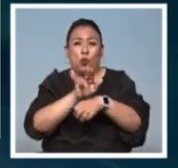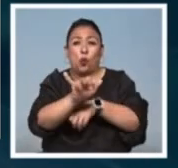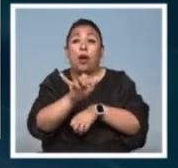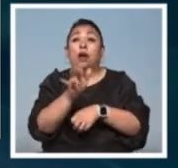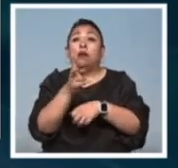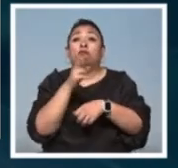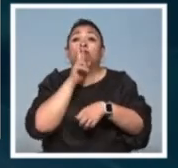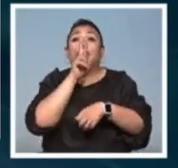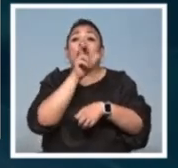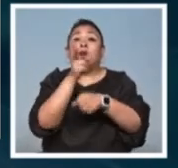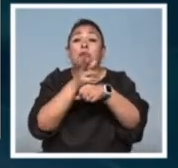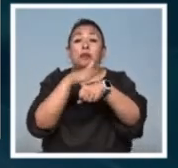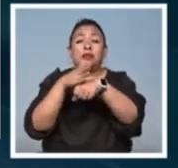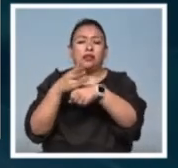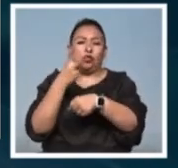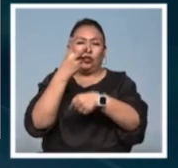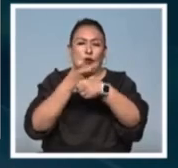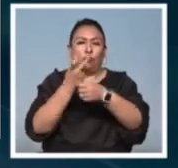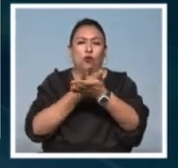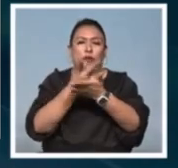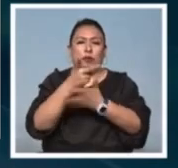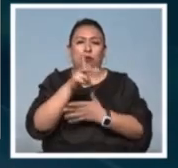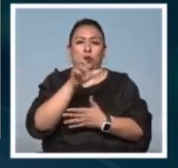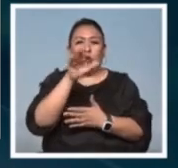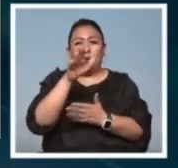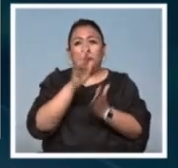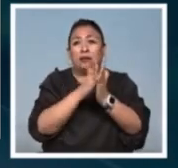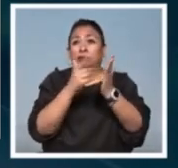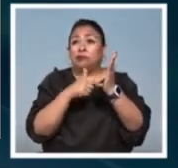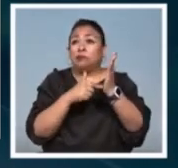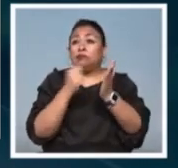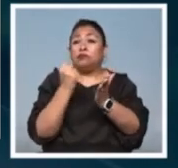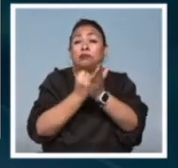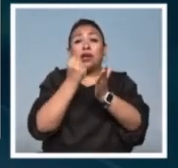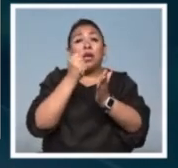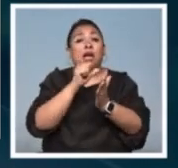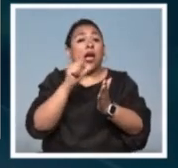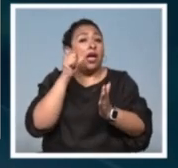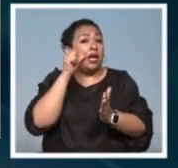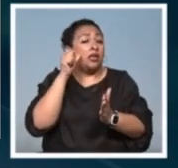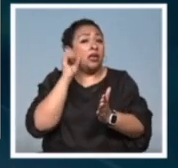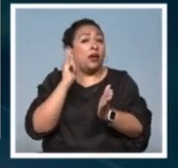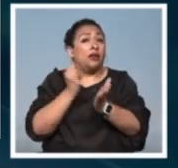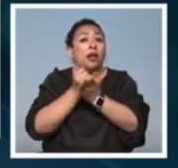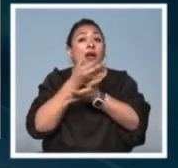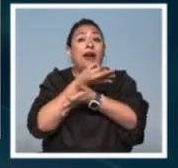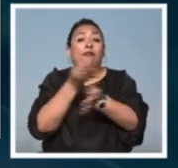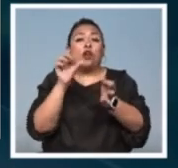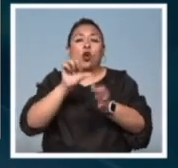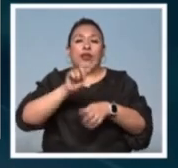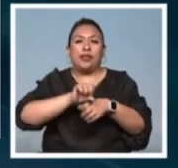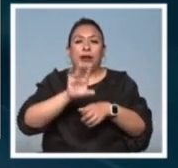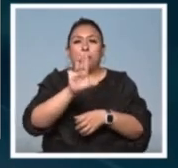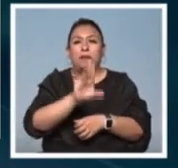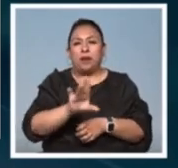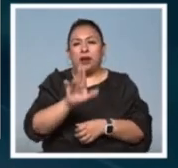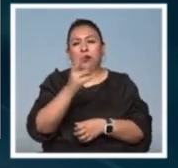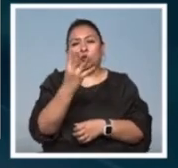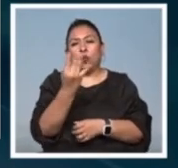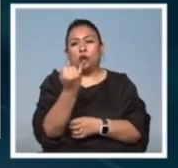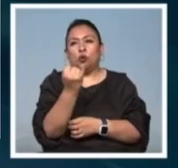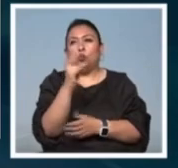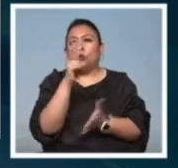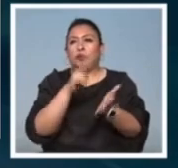a la convocatoria del segundo premio Lumen de novela, cuyo fallo se realizó ayer y fue dado a conocer este martes 4 de junio